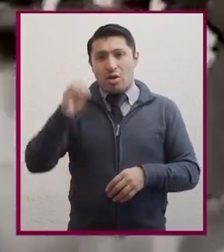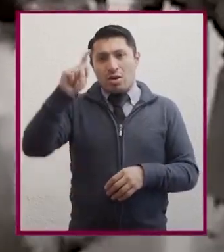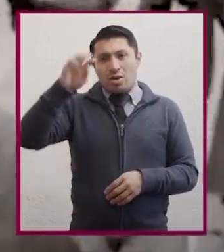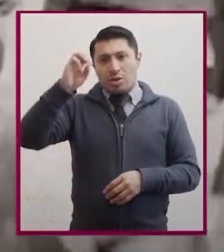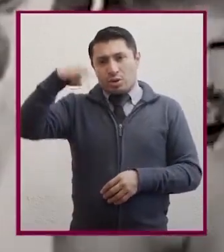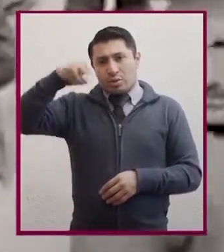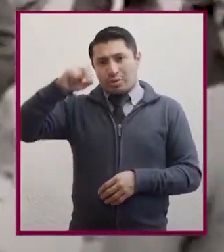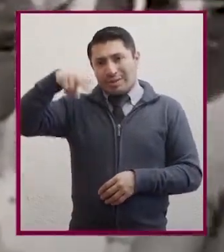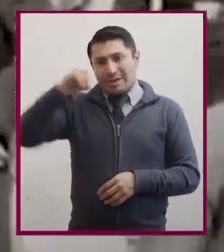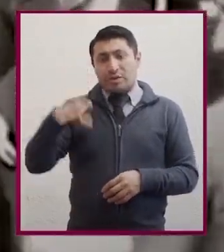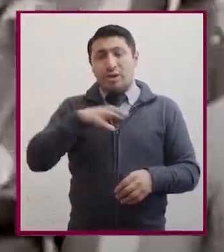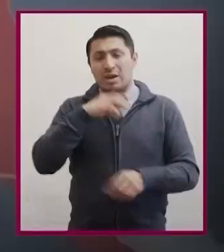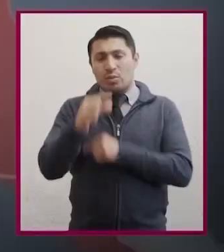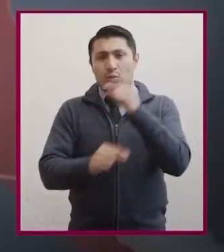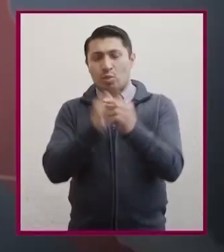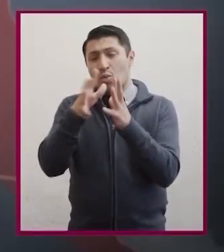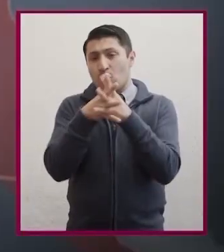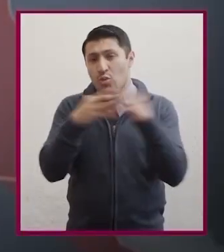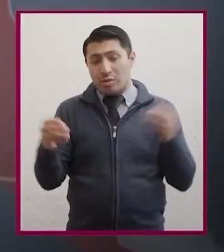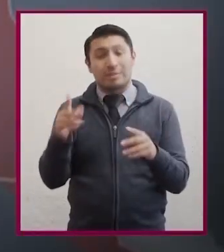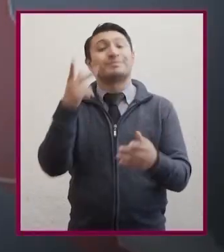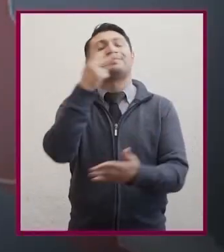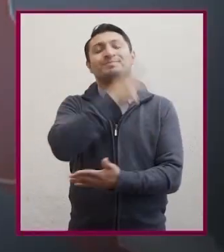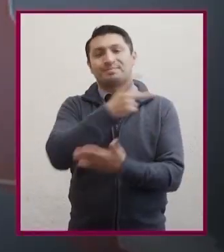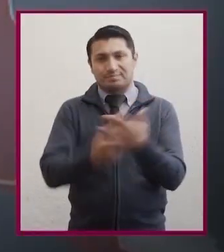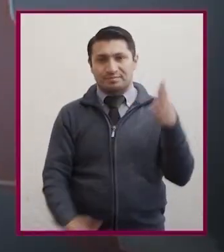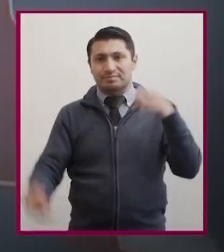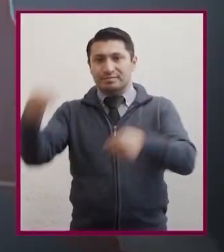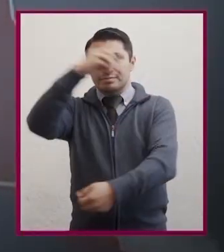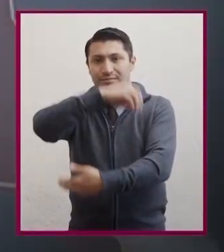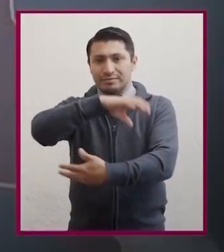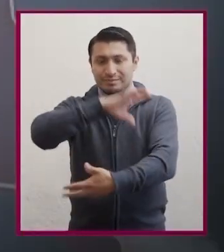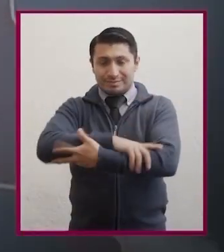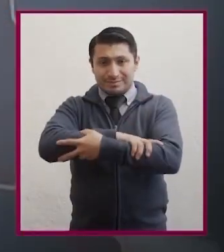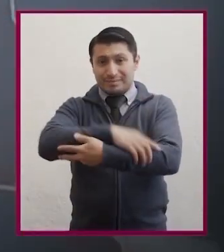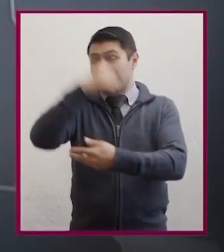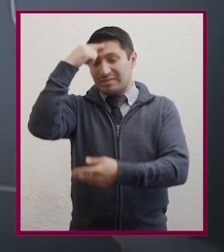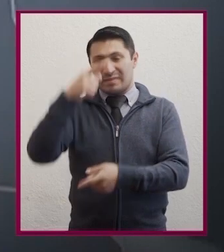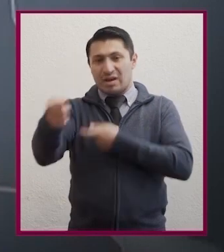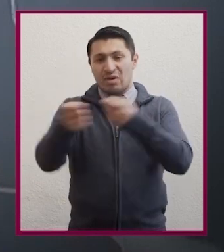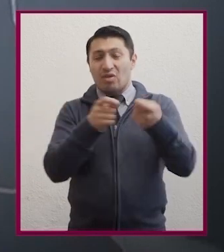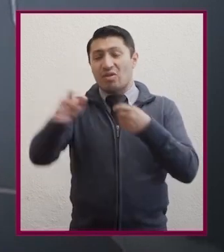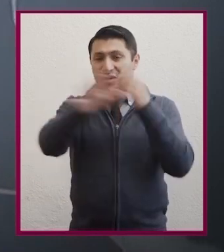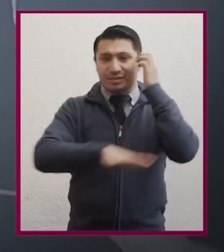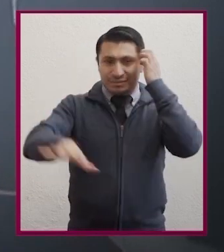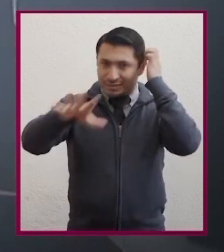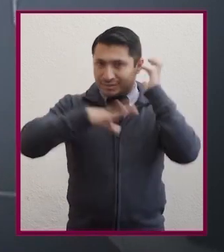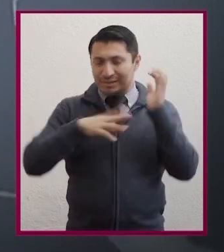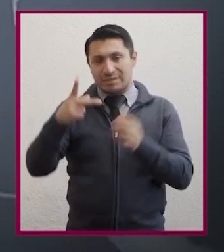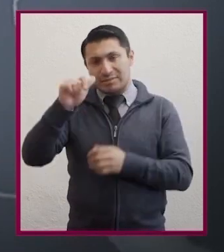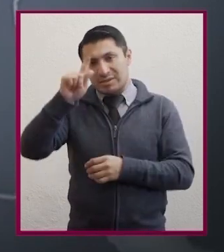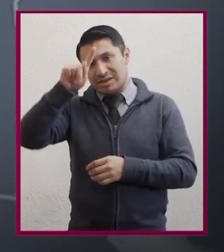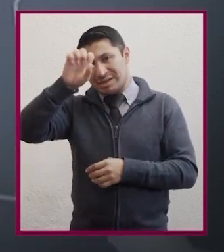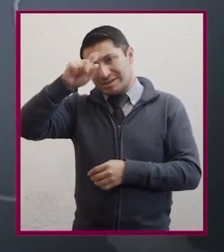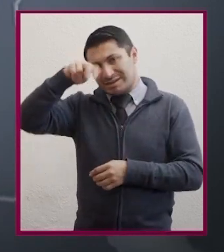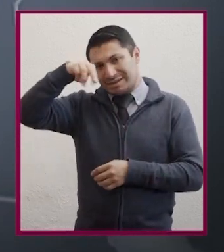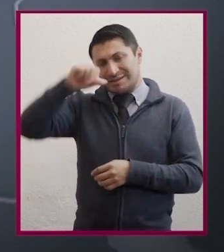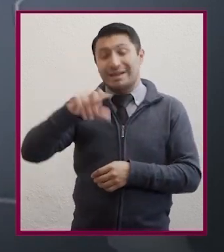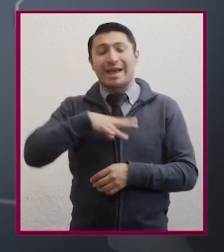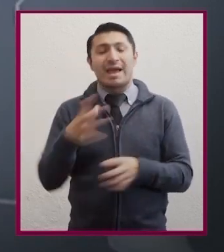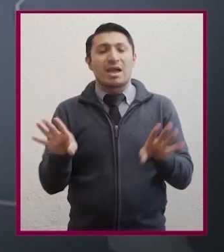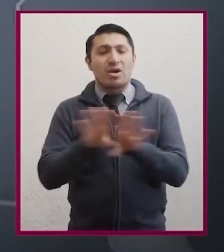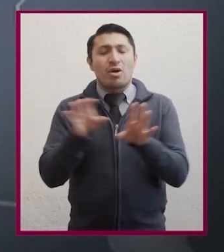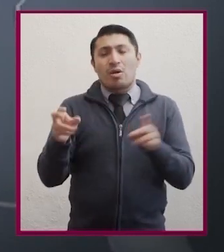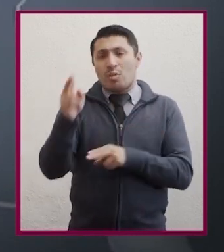el camino de su desintegración, fueron planeando alianzas para controlar esa región que incluía a Palestina. Estas